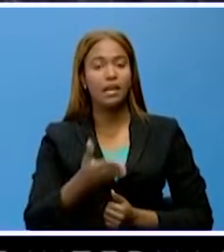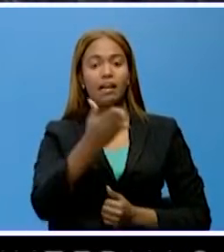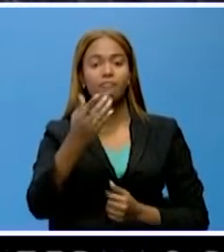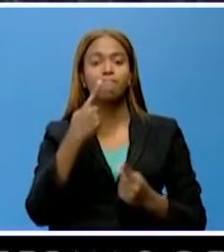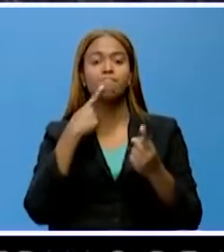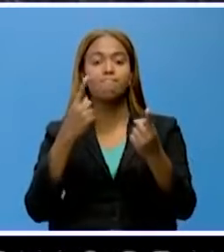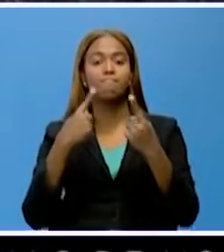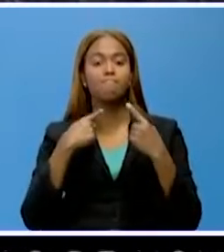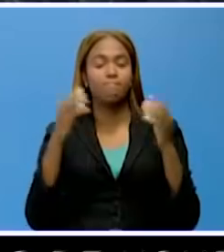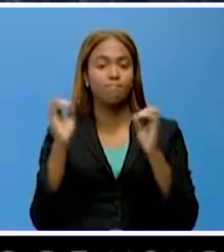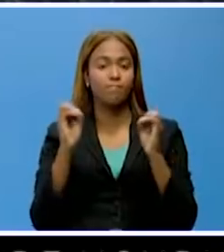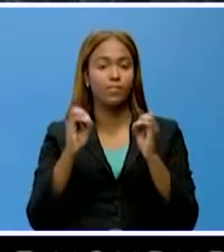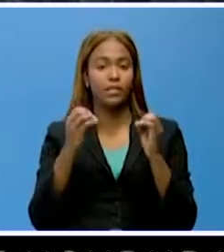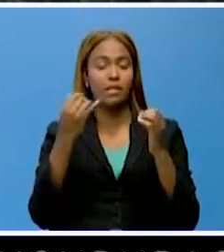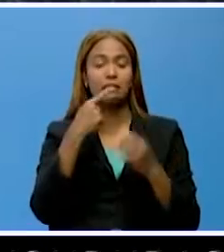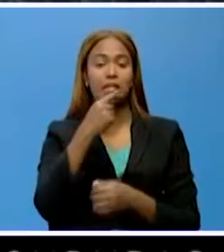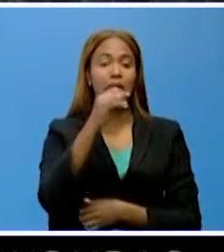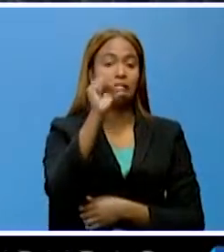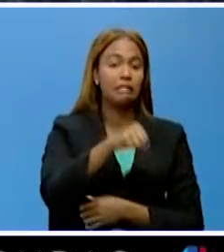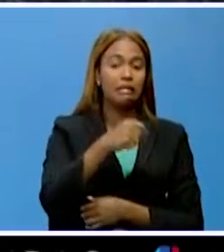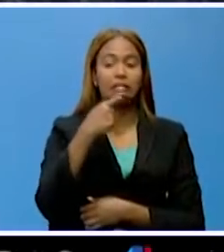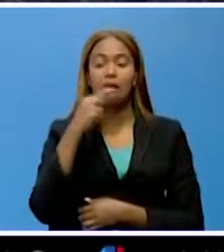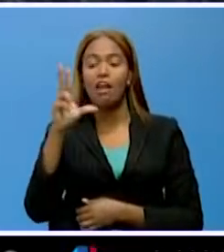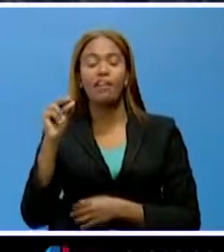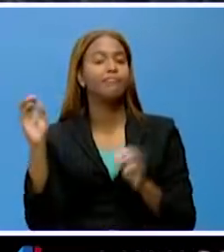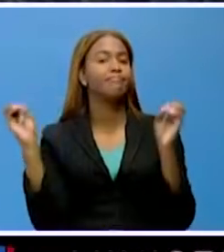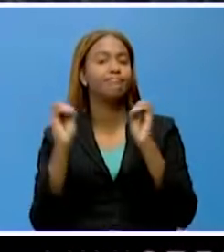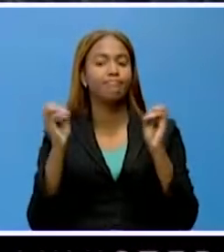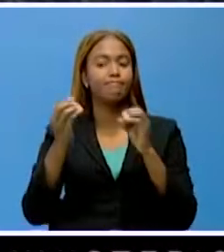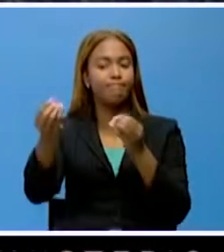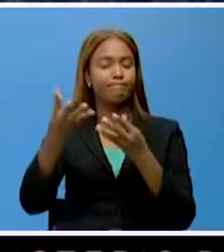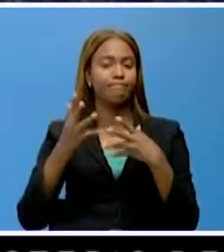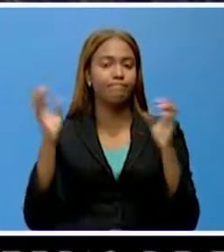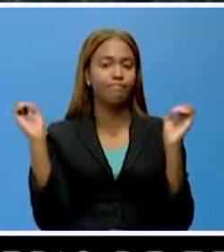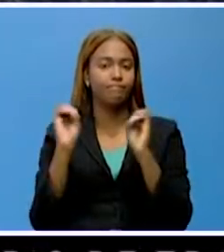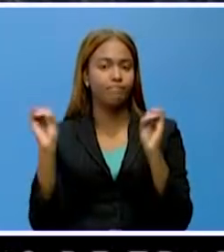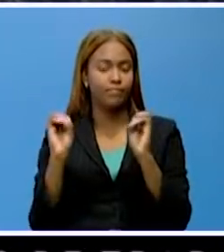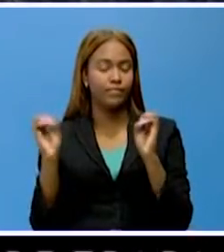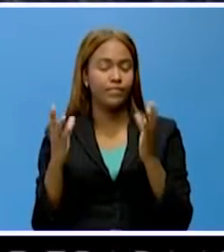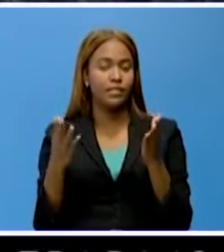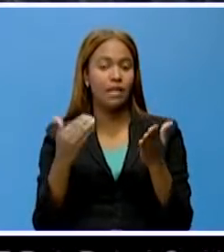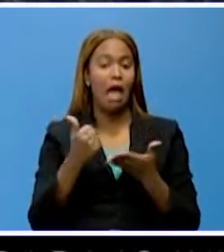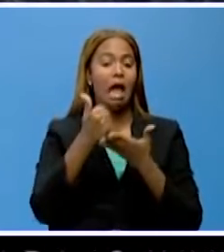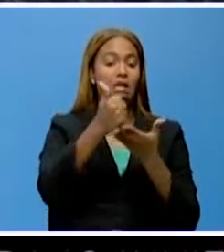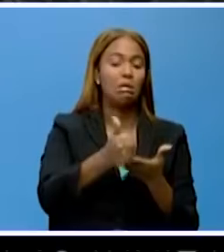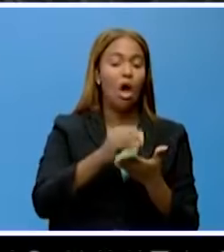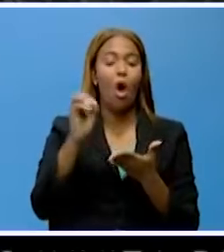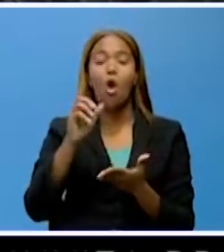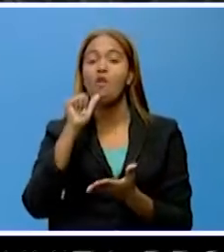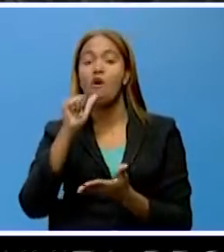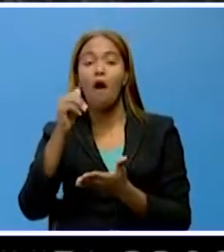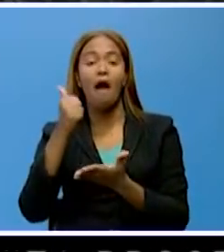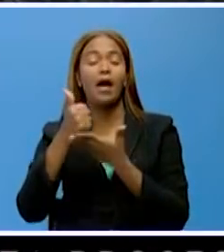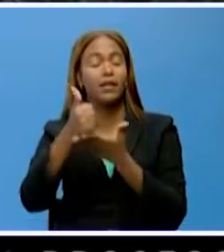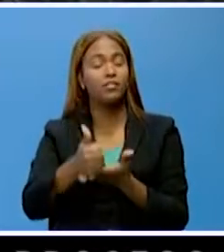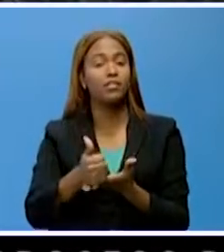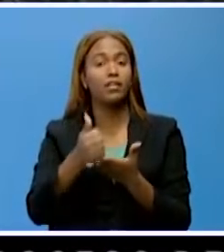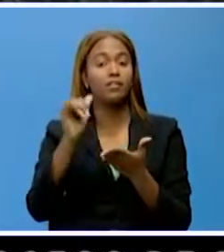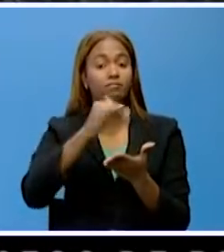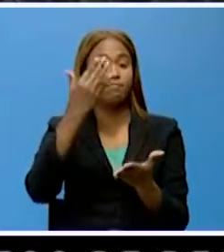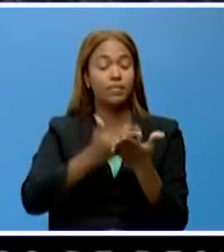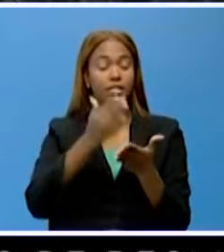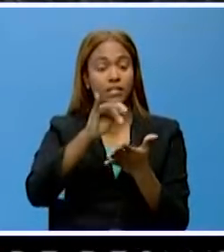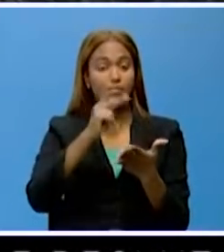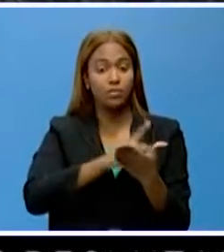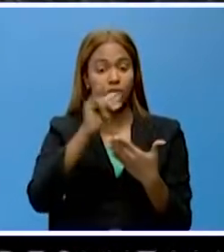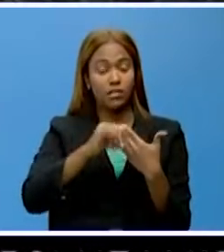respuesta, ni dijeron ni sí, ni dijeron no. O sea, no dieron ningún tipo de informe, ni favorable ni desfavorable. Y evidentemente que el